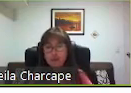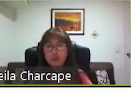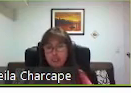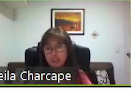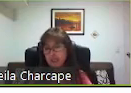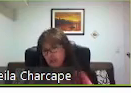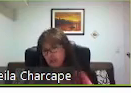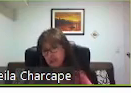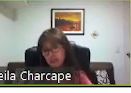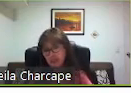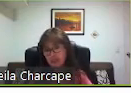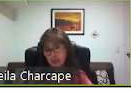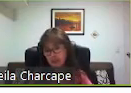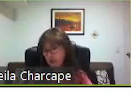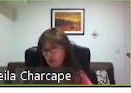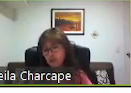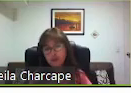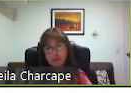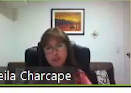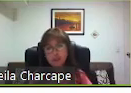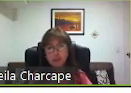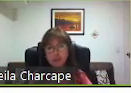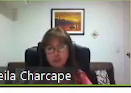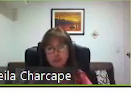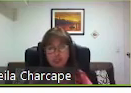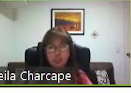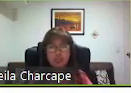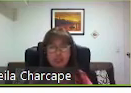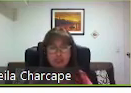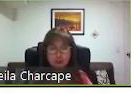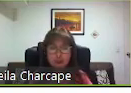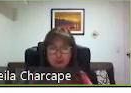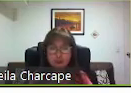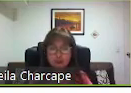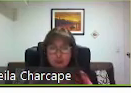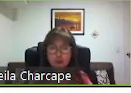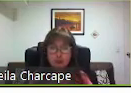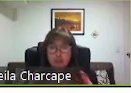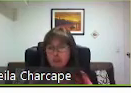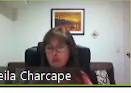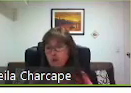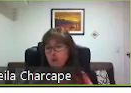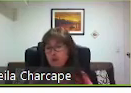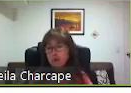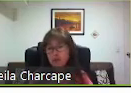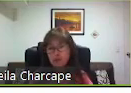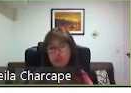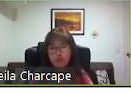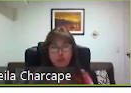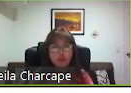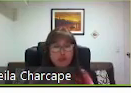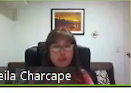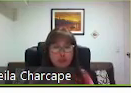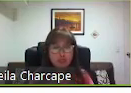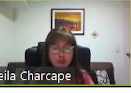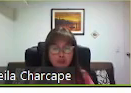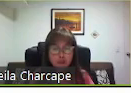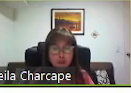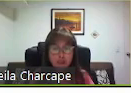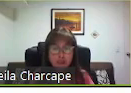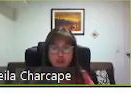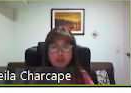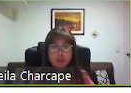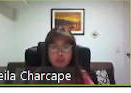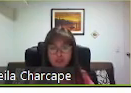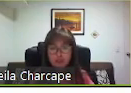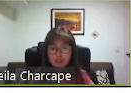son conscientes de lo que están haciendo. Entonces, no se les puede procesar, según nuestro Código Penal, como una persona, como un civil